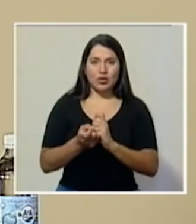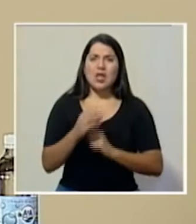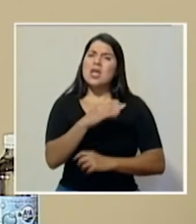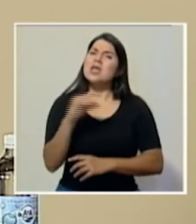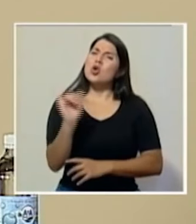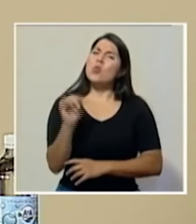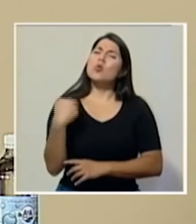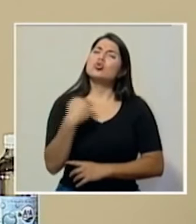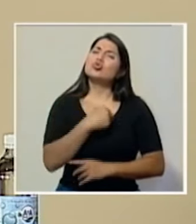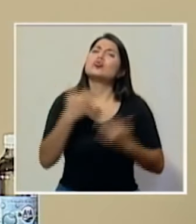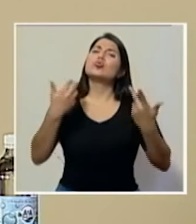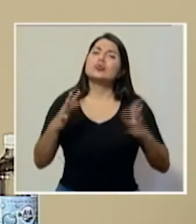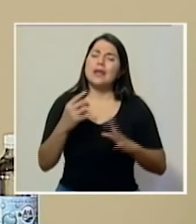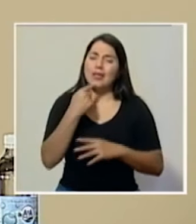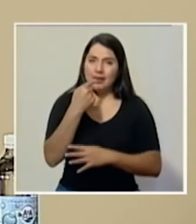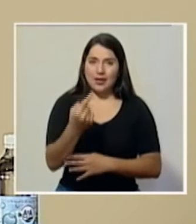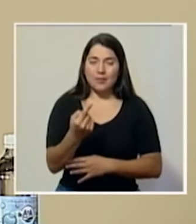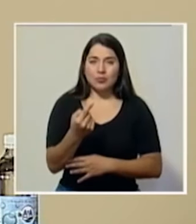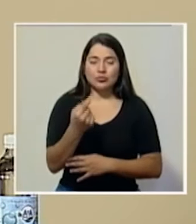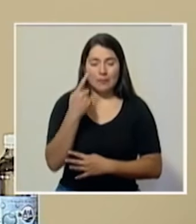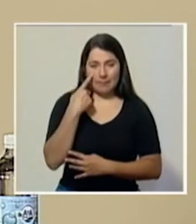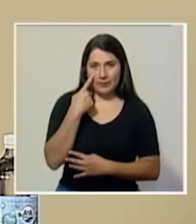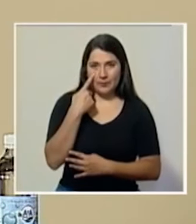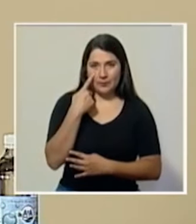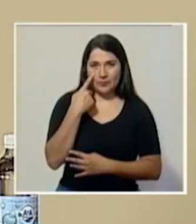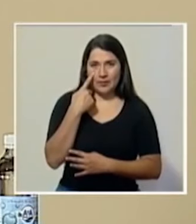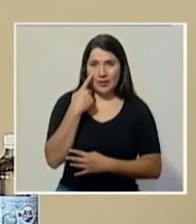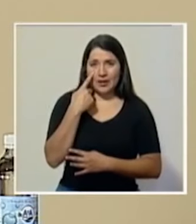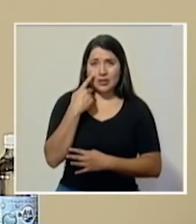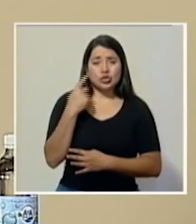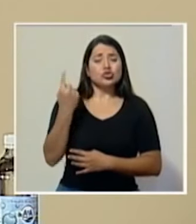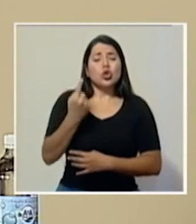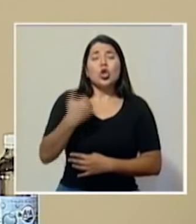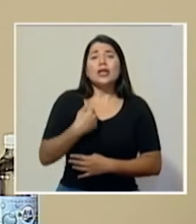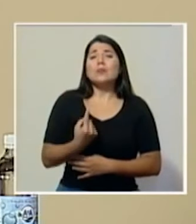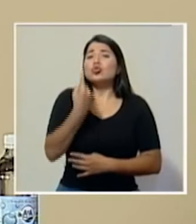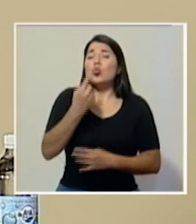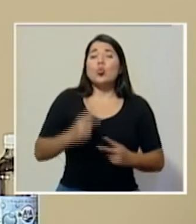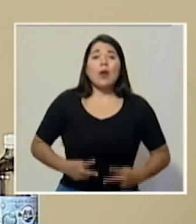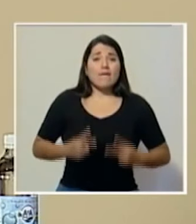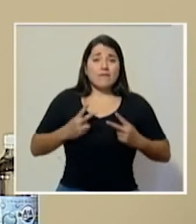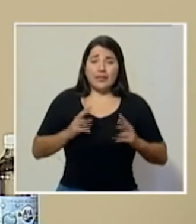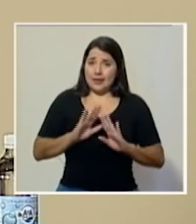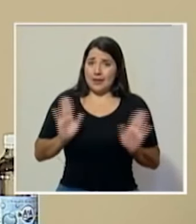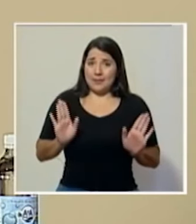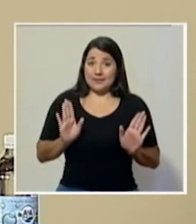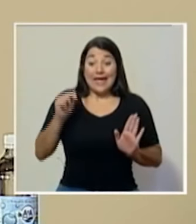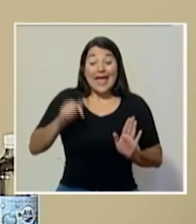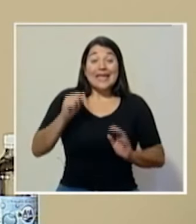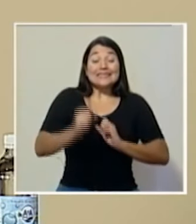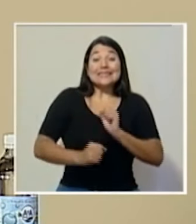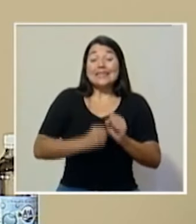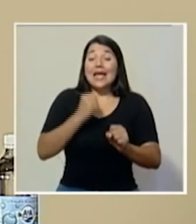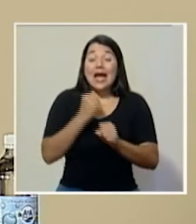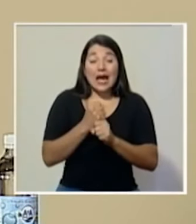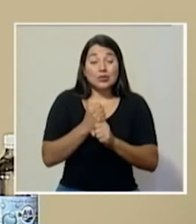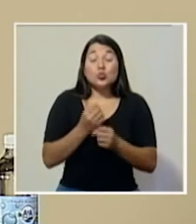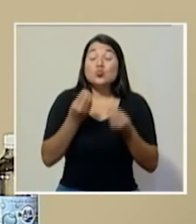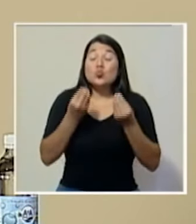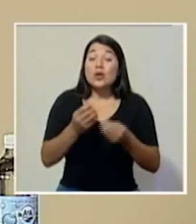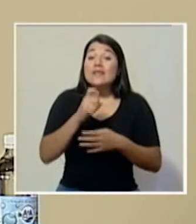que hemos venido diciendo, vean, la vida solo se vive una vez. Este es un año